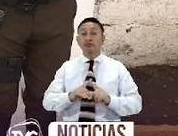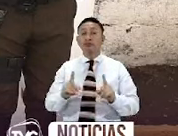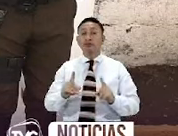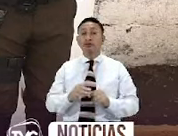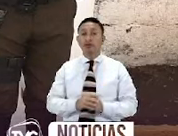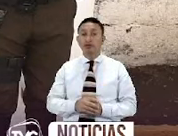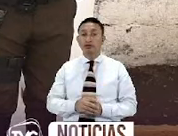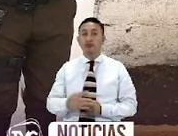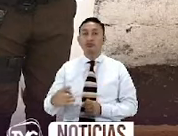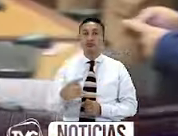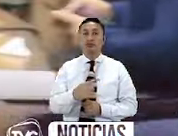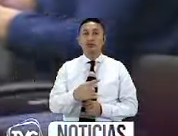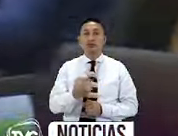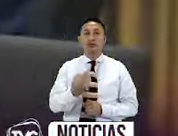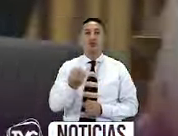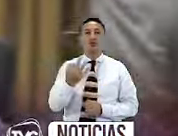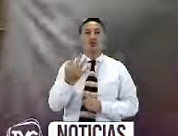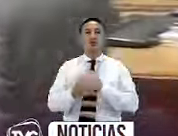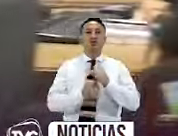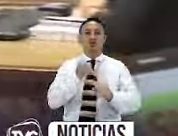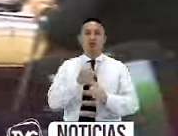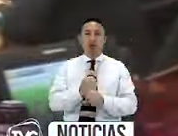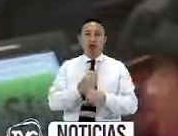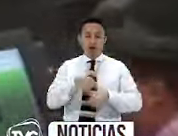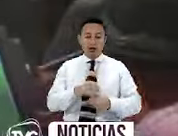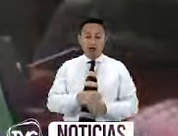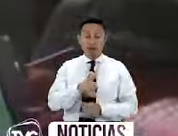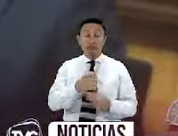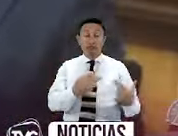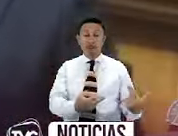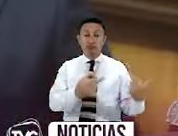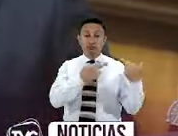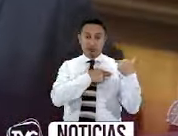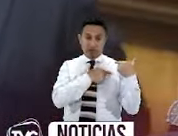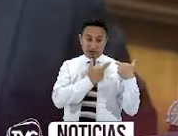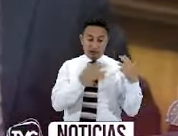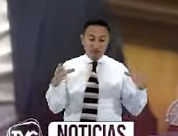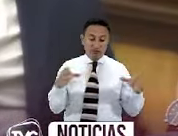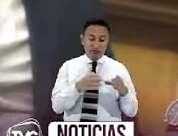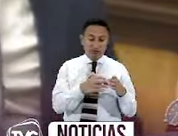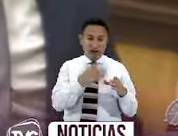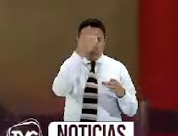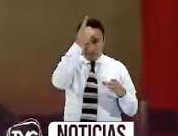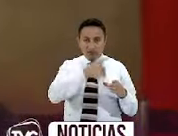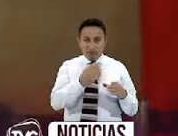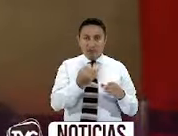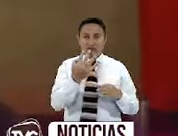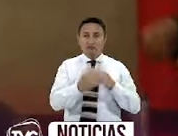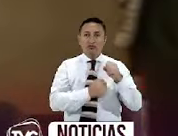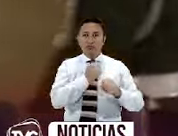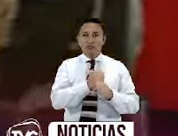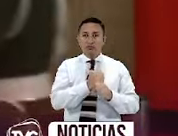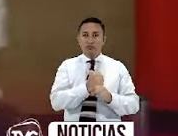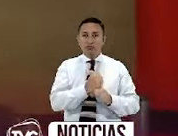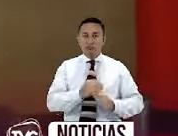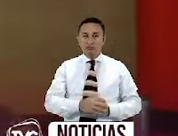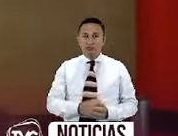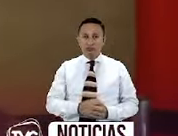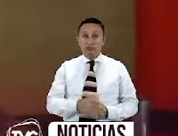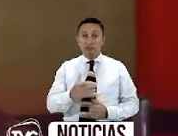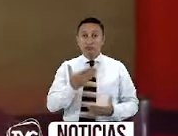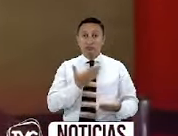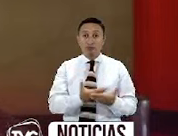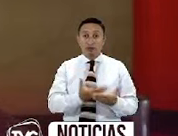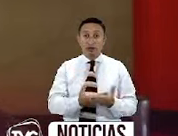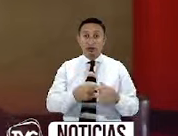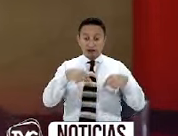los mismos quedará a discreción de la Comisión Multipartidista. Hay una propuesta ya en firme realizada por la